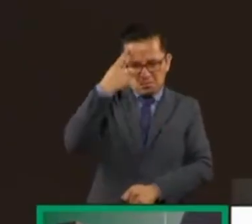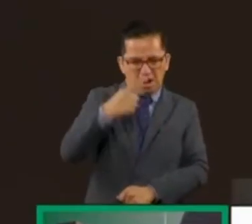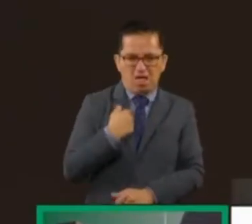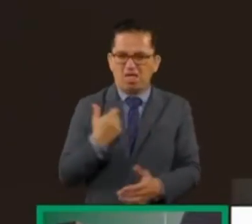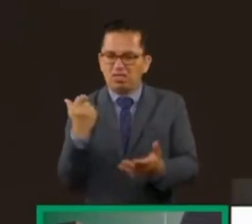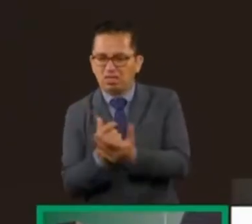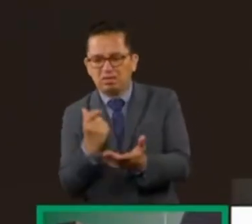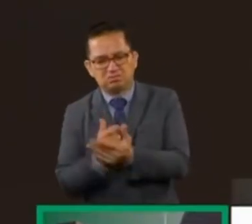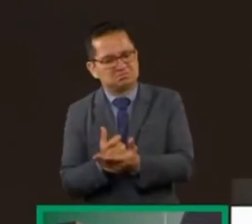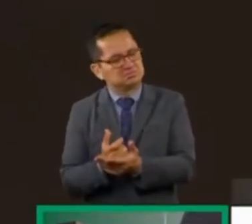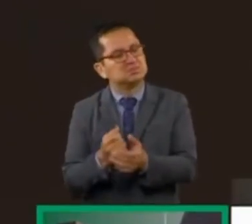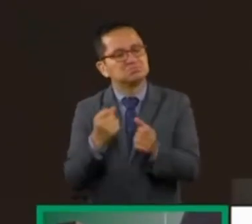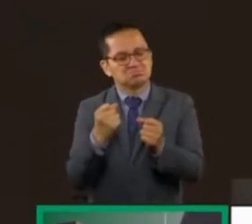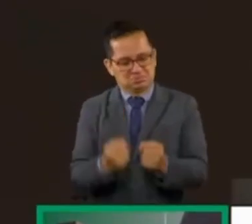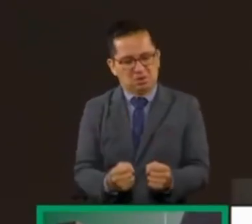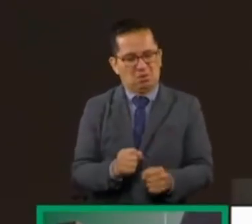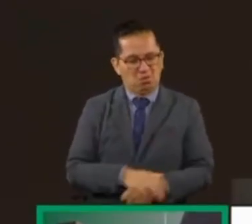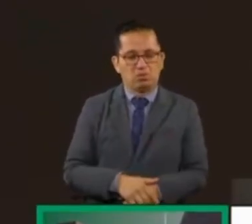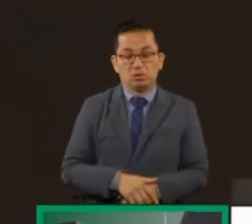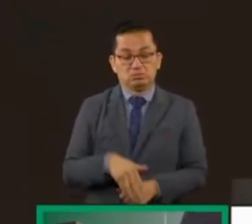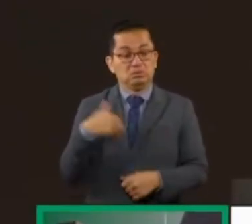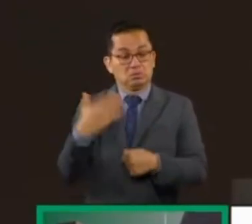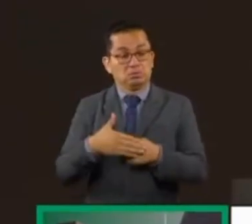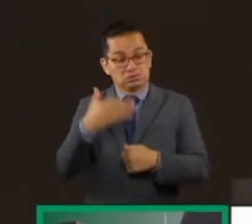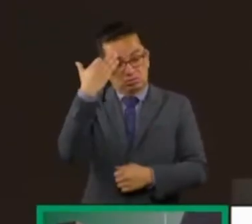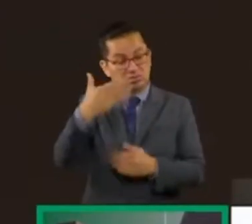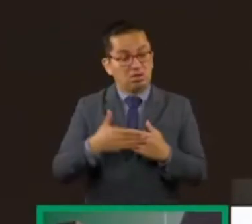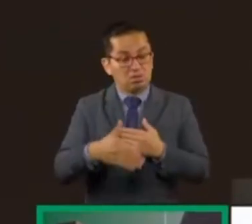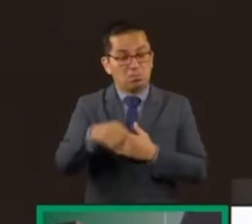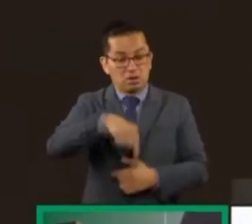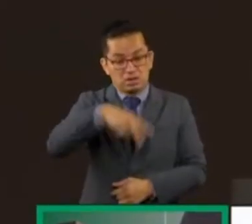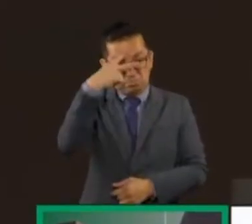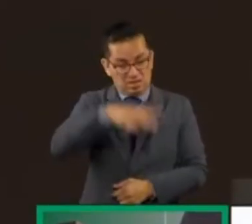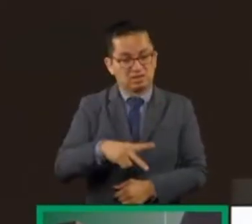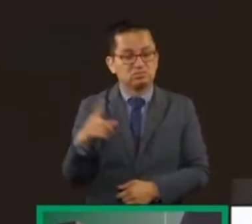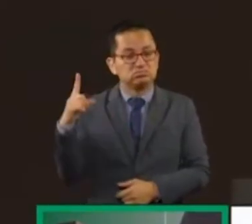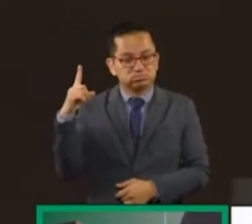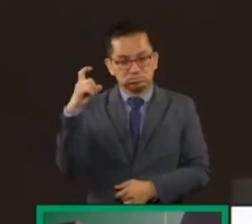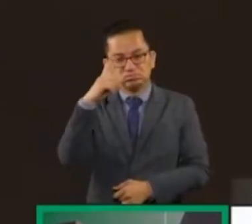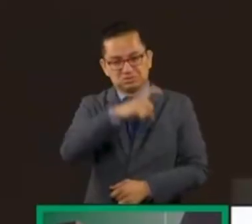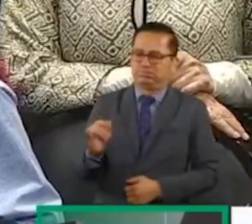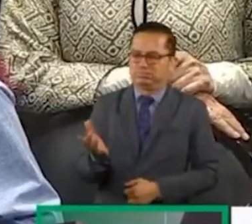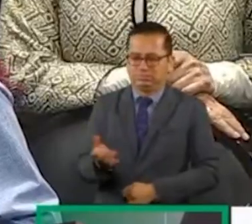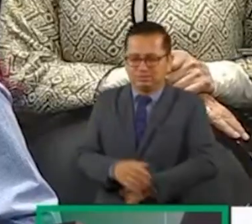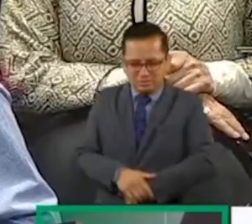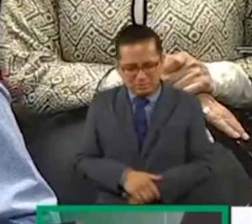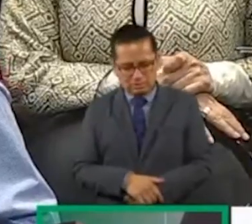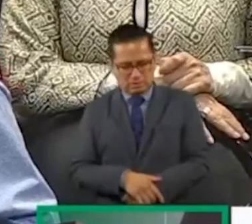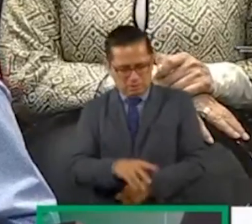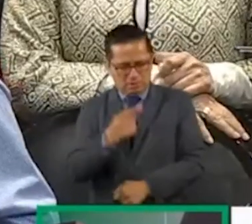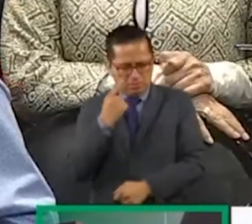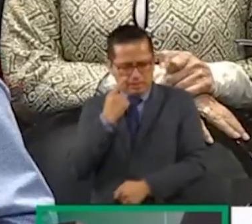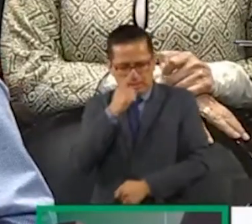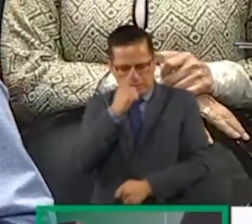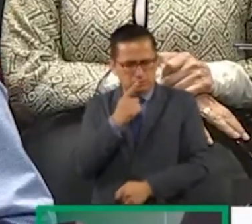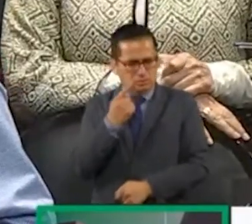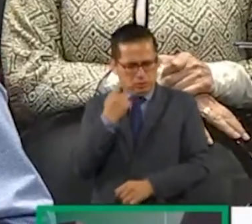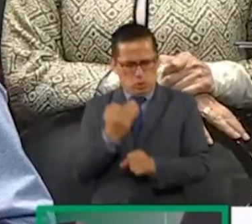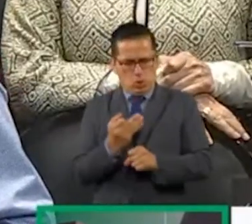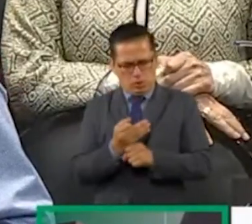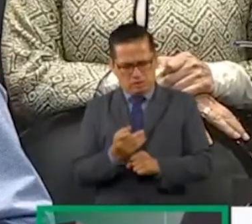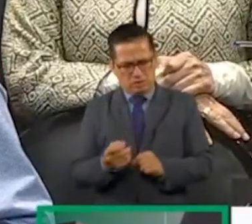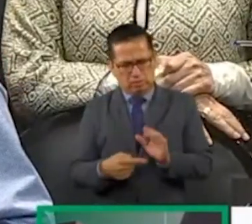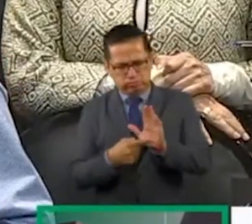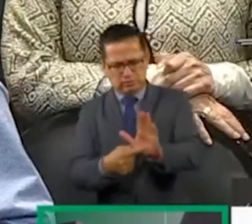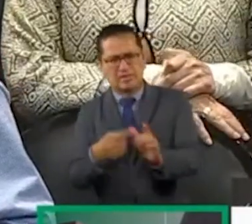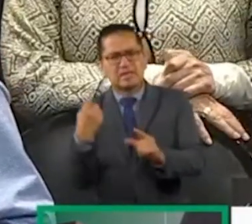Sí, vienen tiempos oscuros para México, porque ni siquiera saben lo que están aprobando. Al verdadero militarizador de